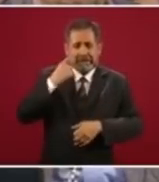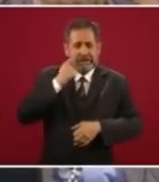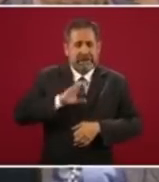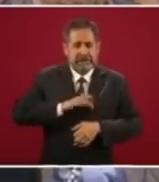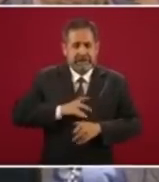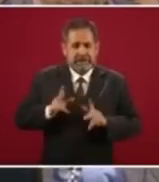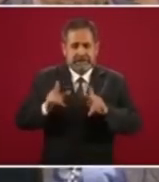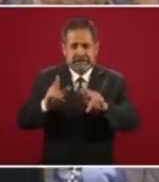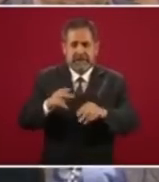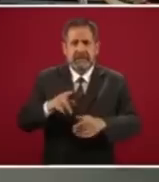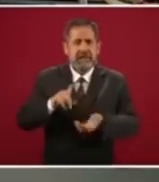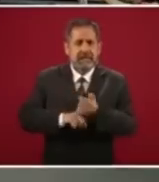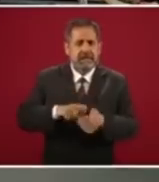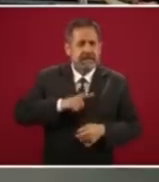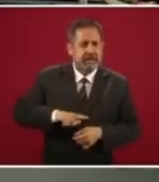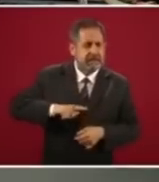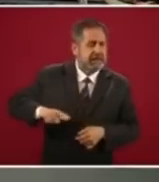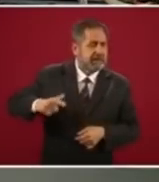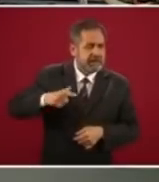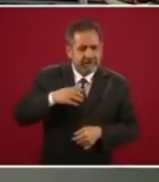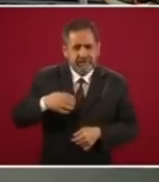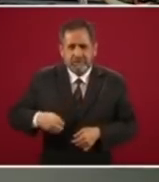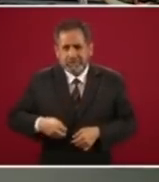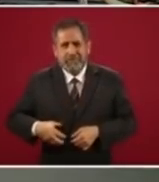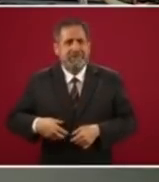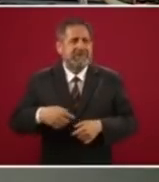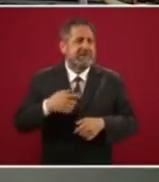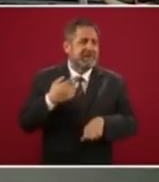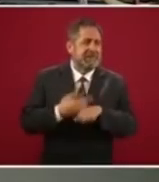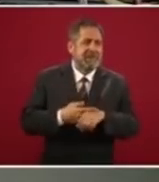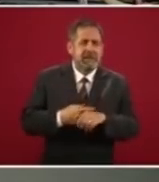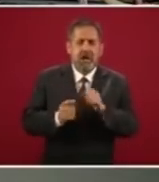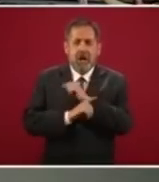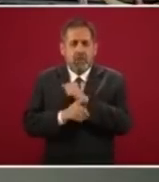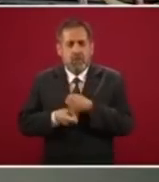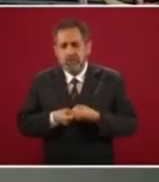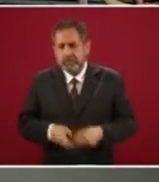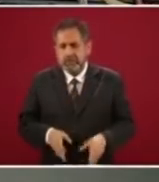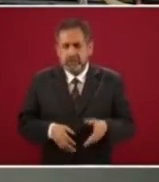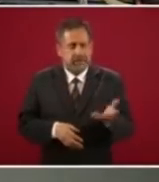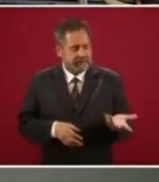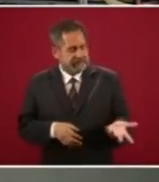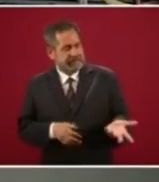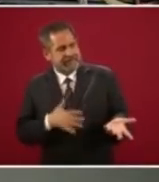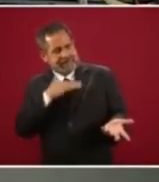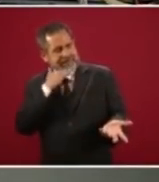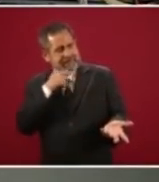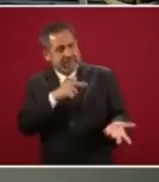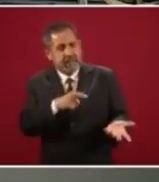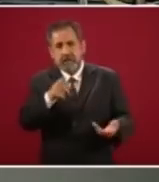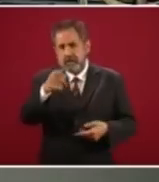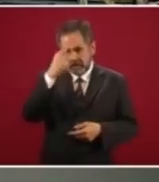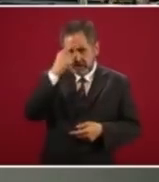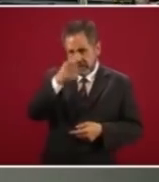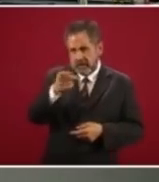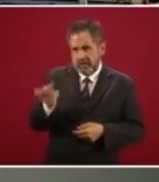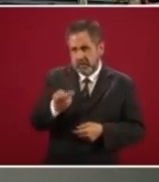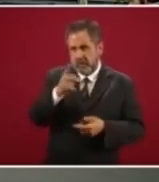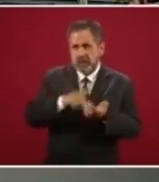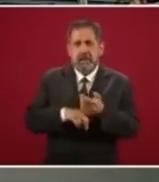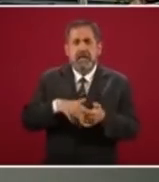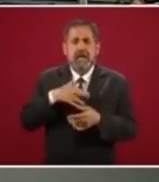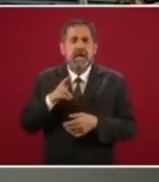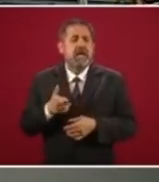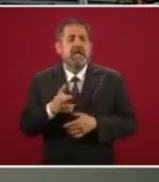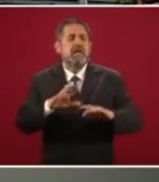de enfermedades renales, tumores, abortos espontáneos. Si a usted le preocupa este tema de los ríos contaminados, de